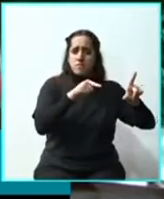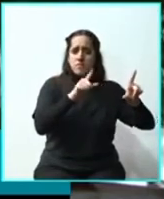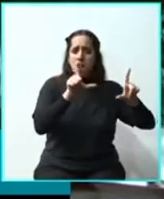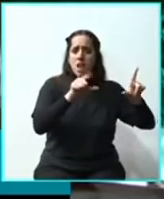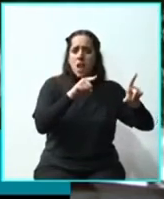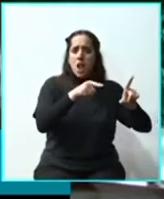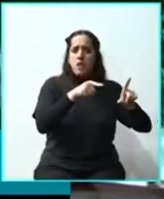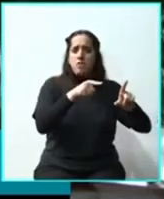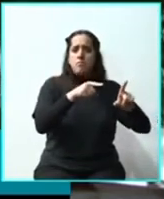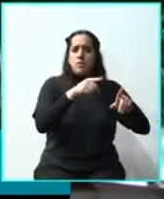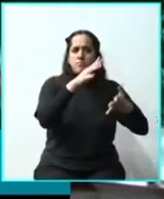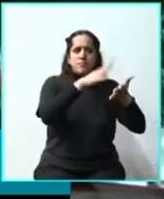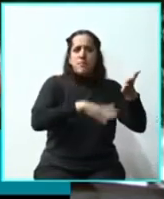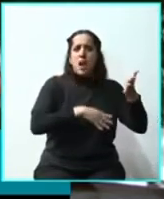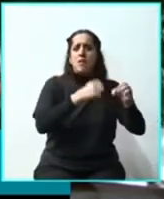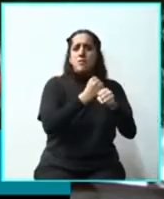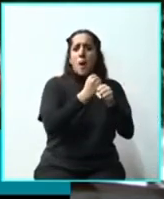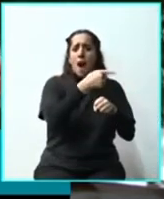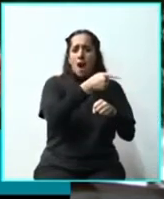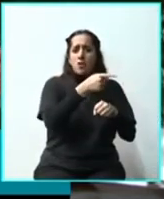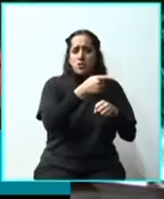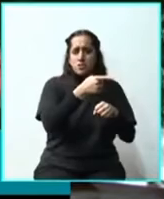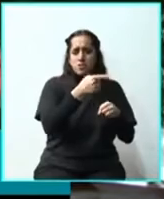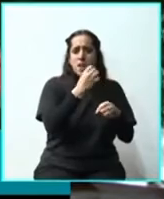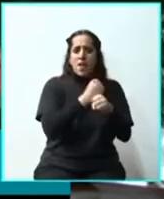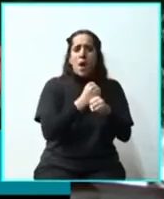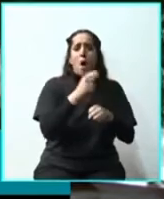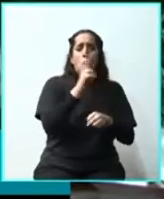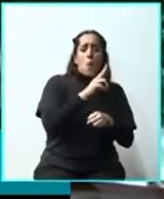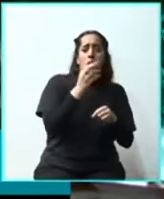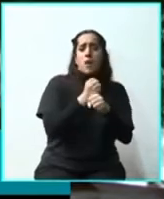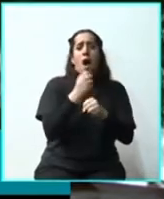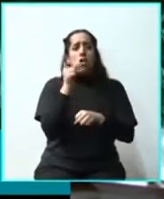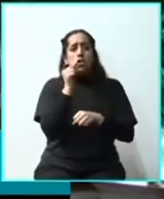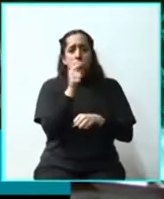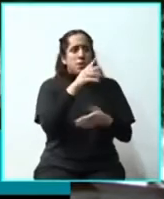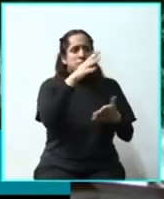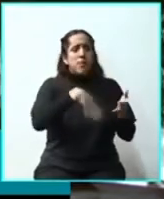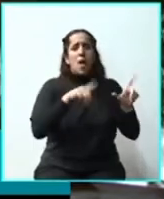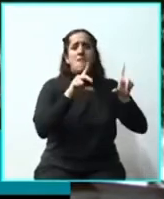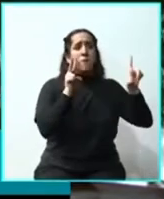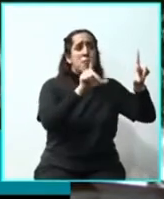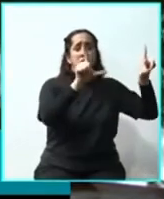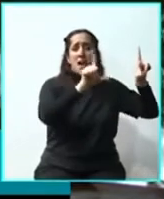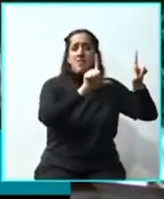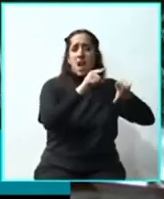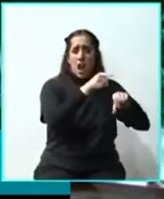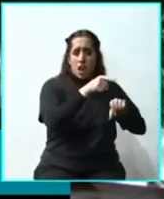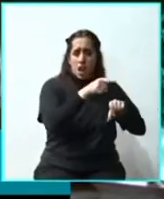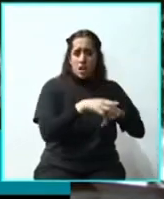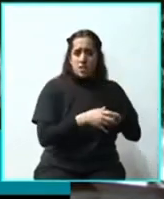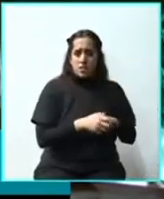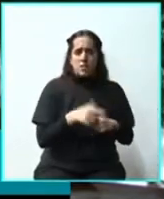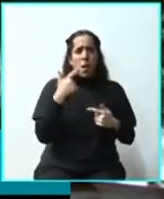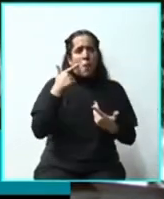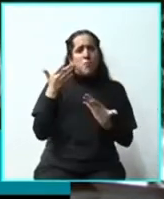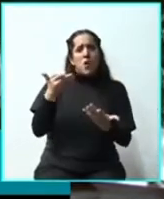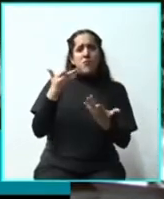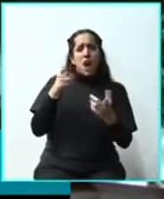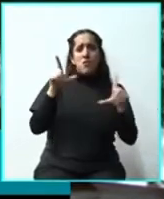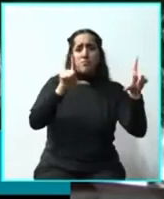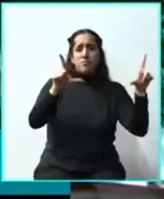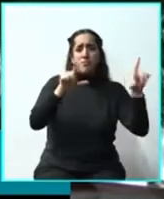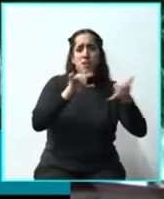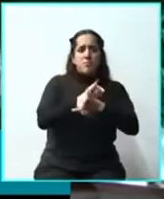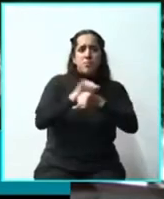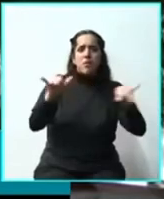mismos trabajadores del astillero Río Santiago, trabajadores y trabajadoras, las vimos en un programa de televisión que salieron a la luz ahora,